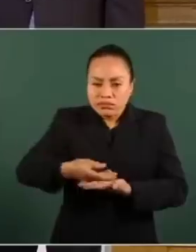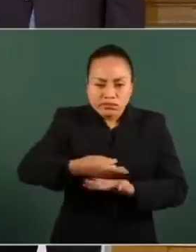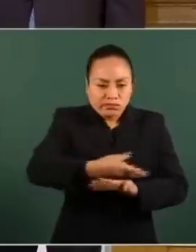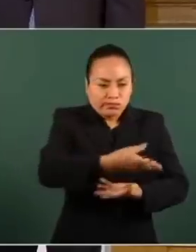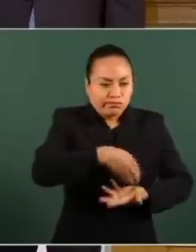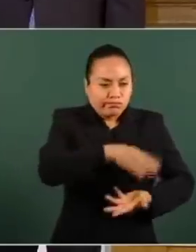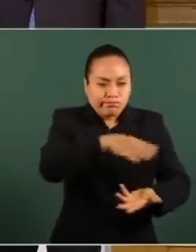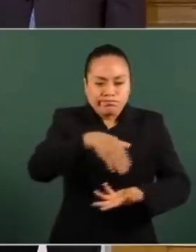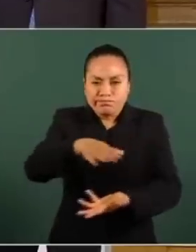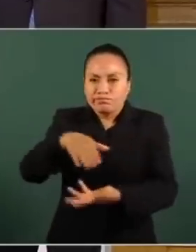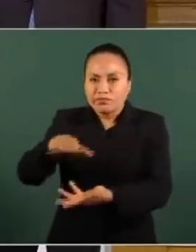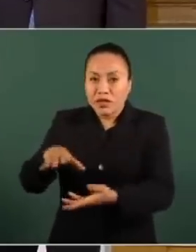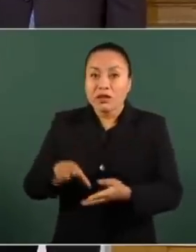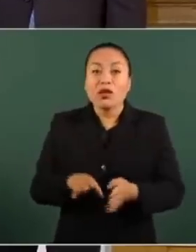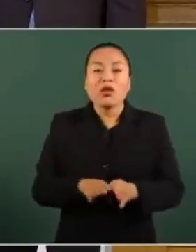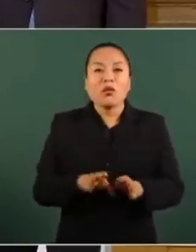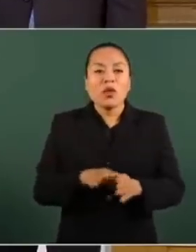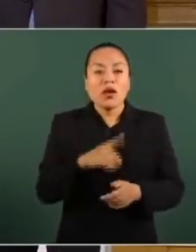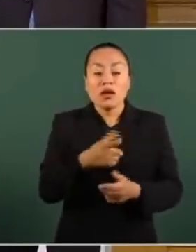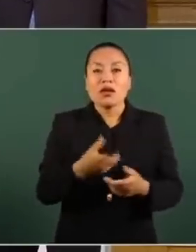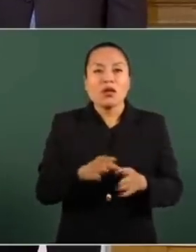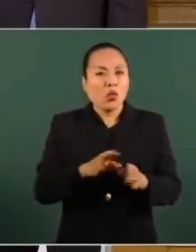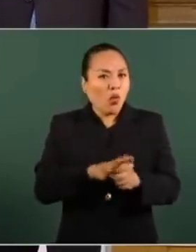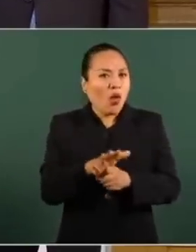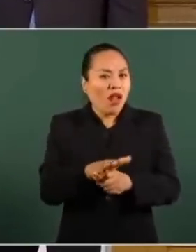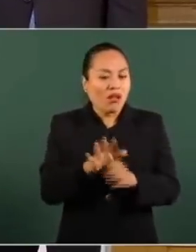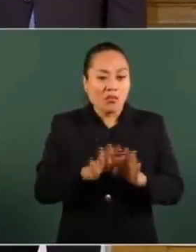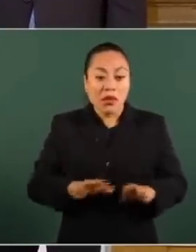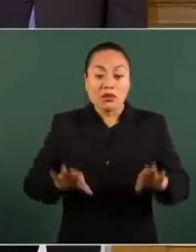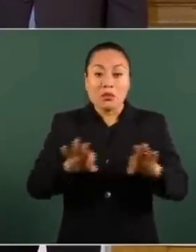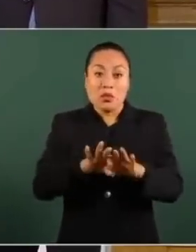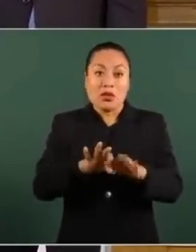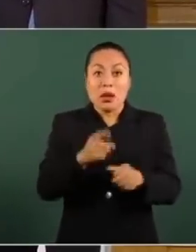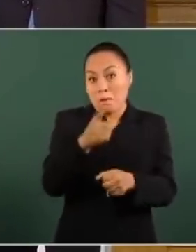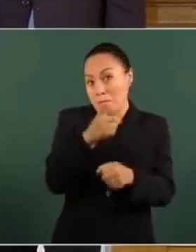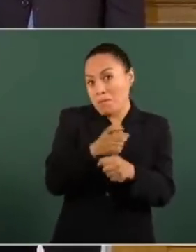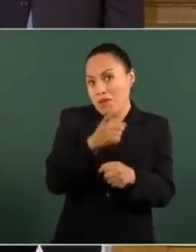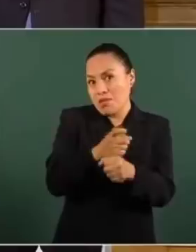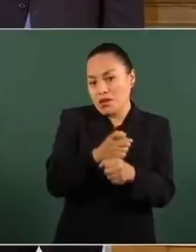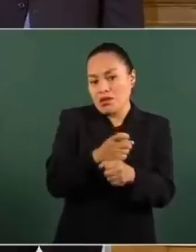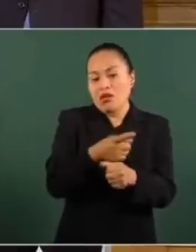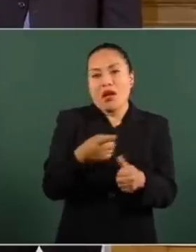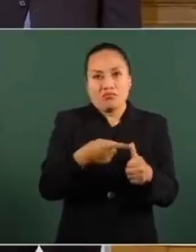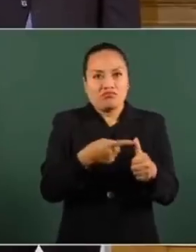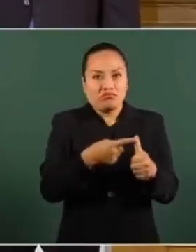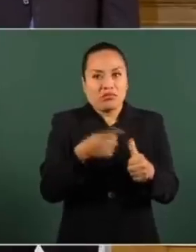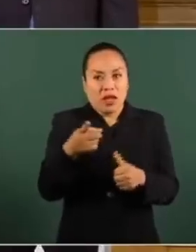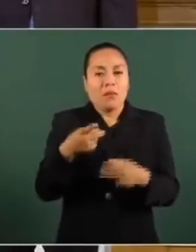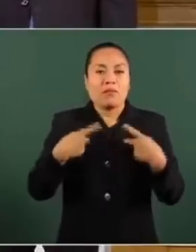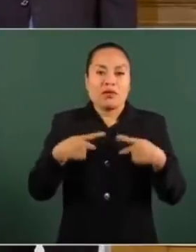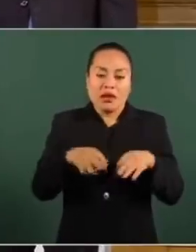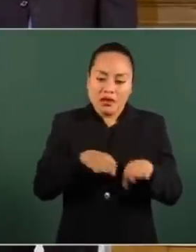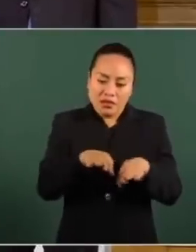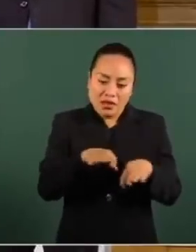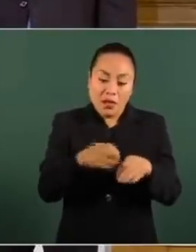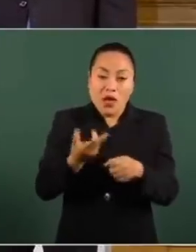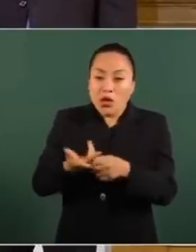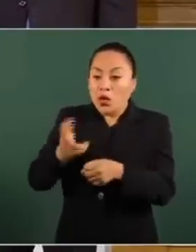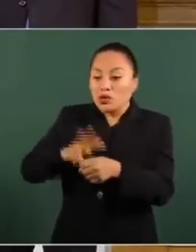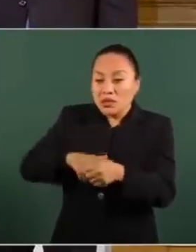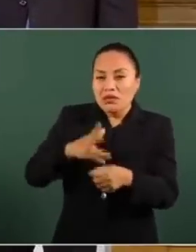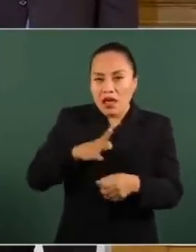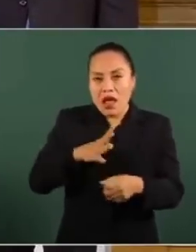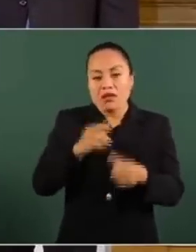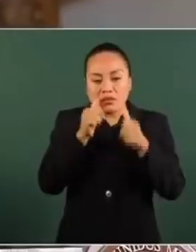vacunas y cuáles son las prioridades que México ha fijado, especialmente para trabajadores de la salud de adultos mayores, y tengo la